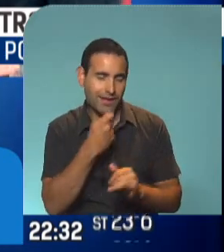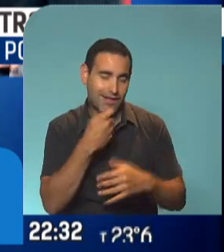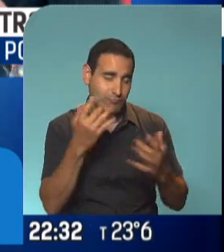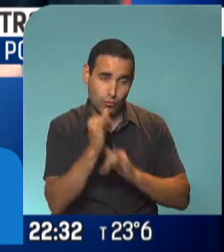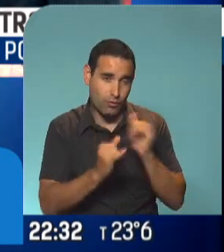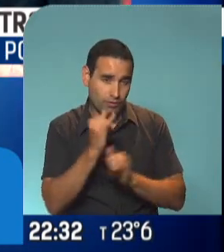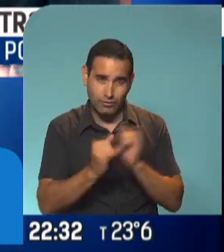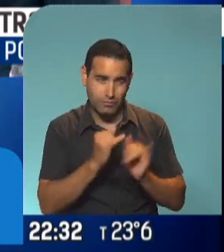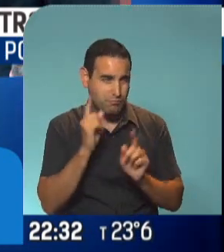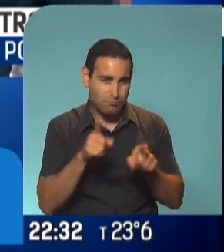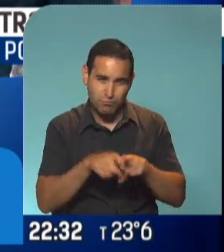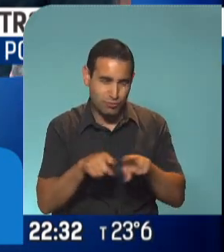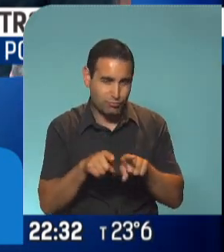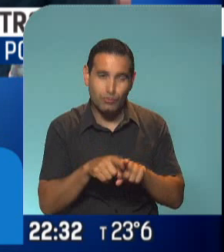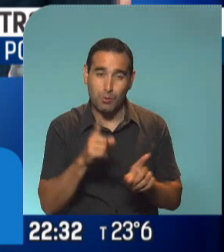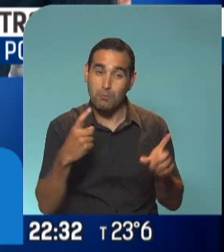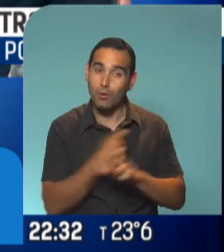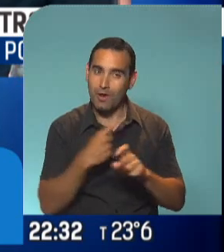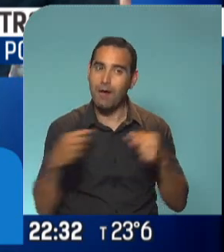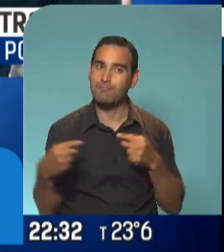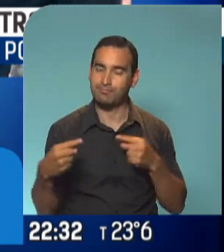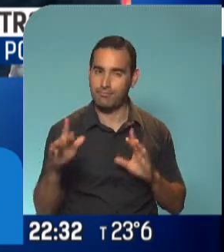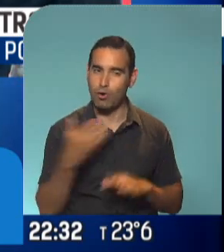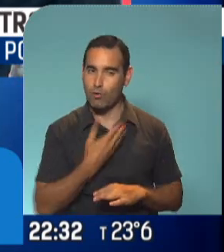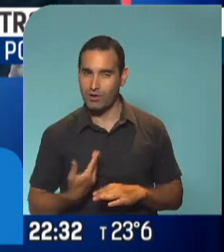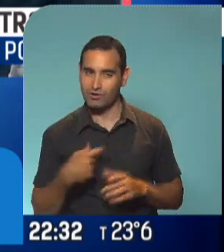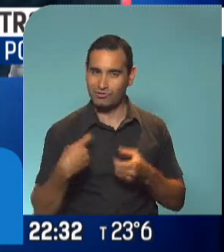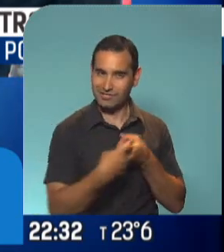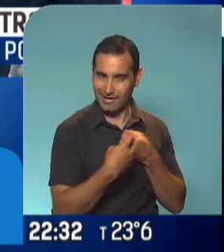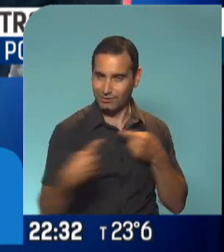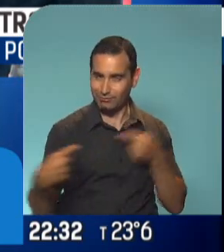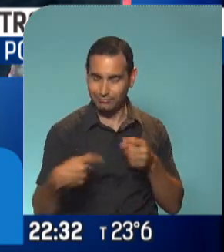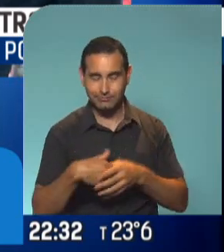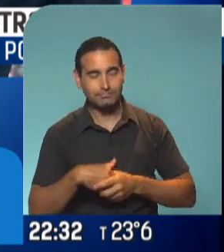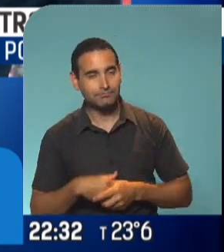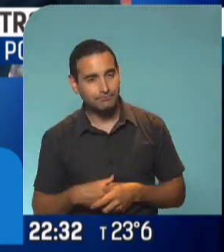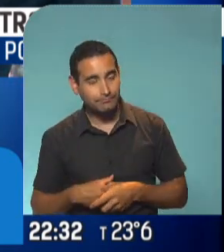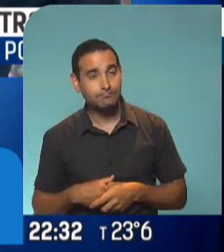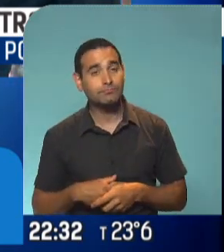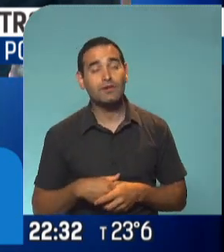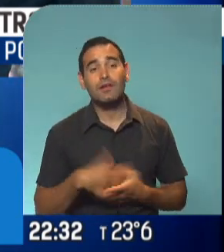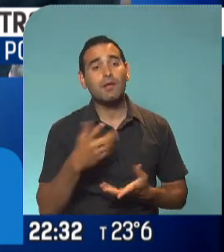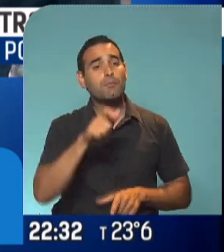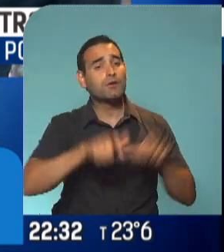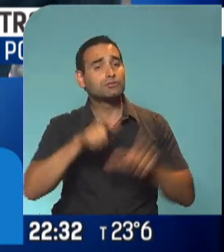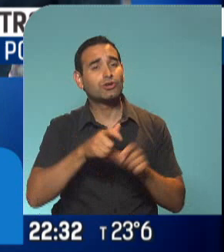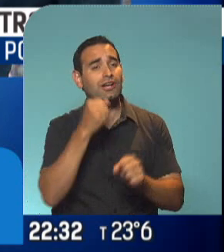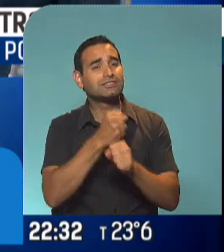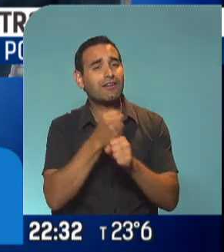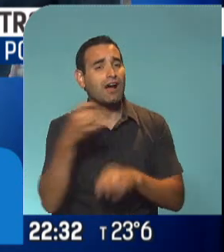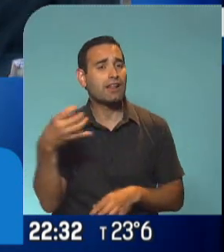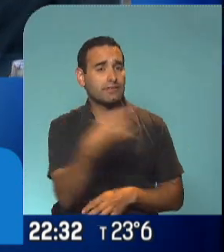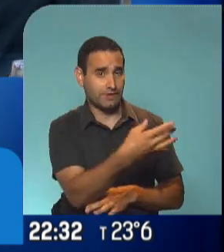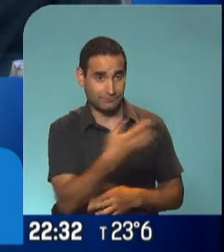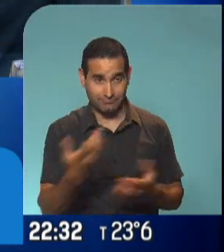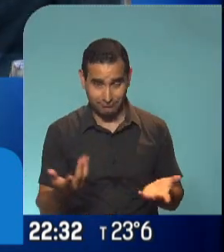más radicales y aquellos que confrontan de manera sindicalmente muy fuerte con el gobierno. Todo lo que es el personal del sistema ferroviario,